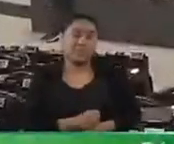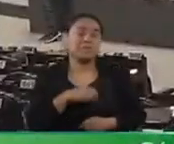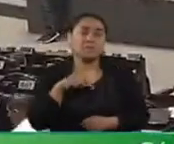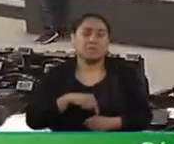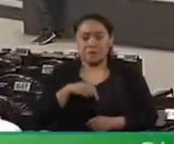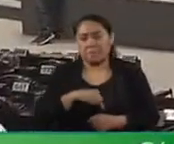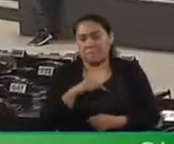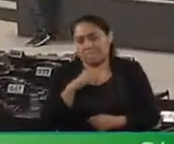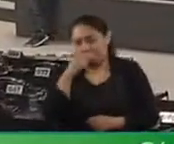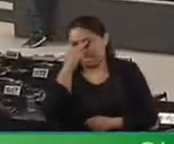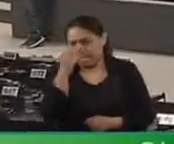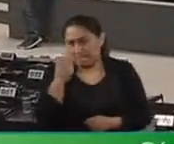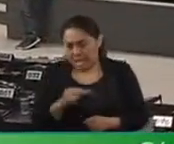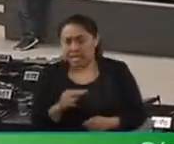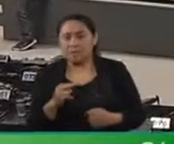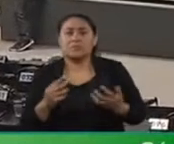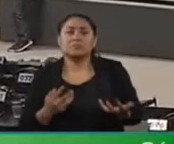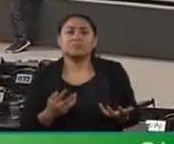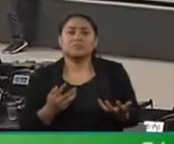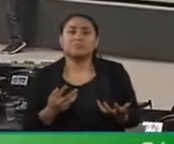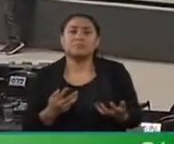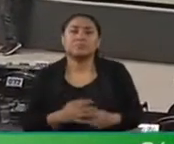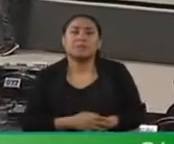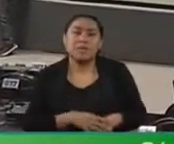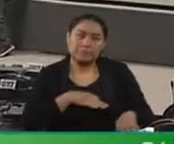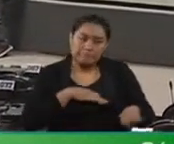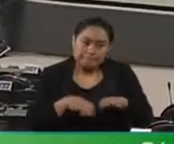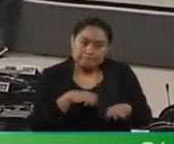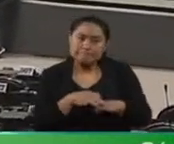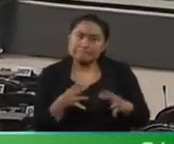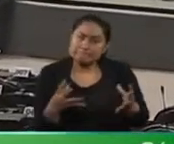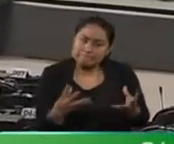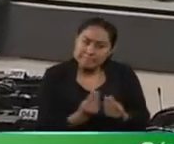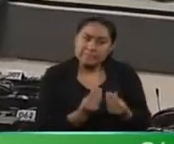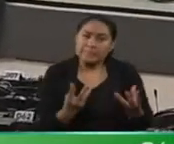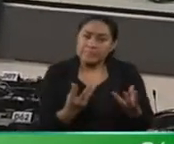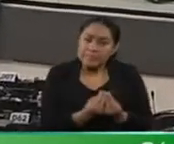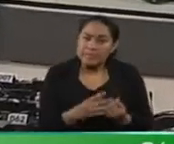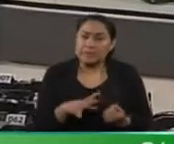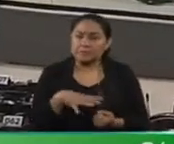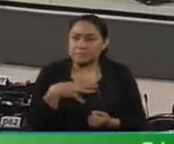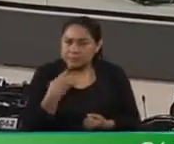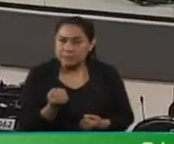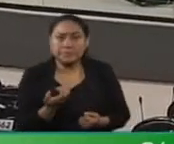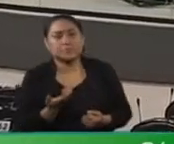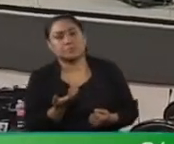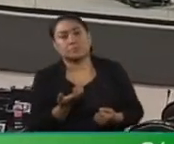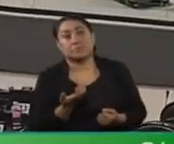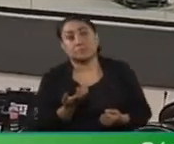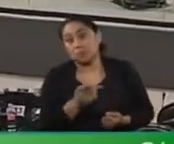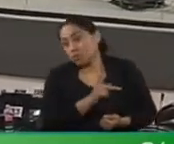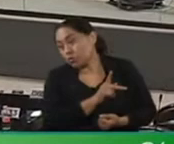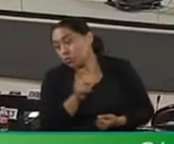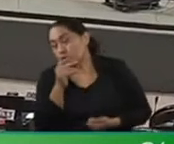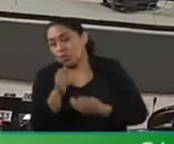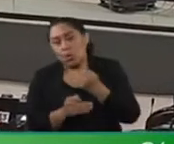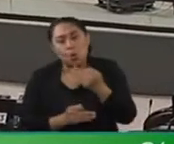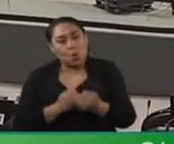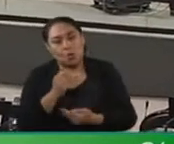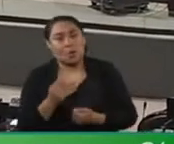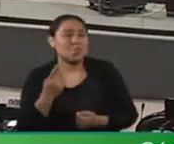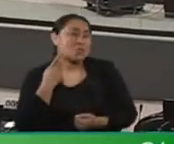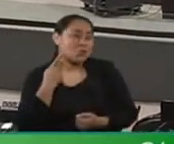país con el esfuerzo con la concurrencia con la aportación de todas las